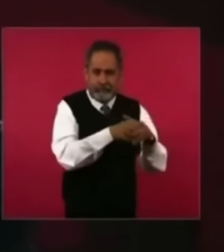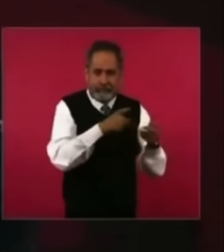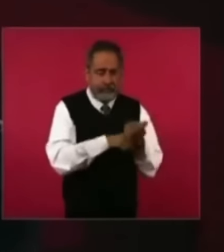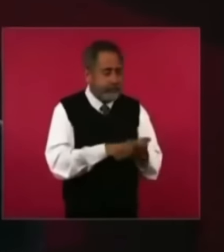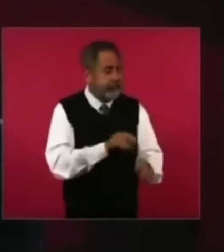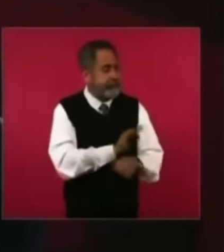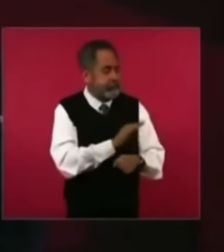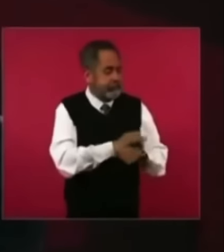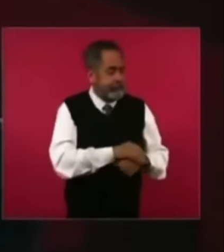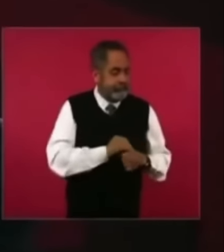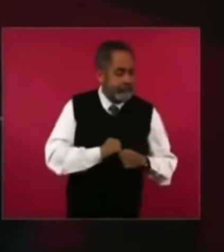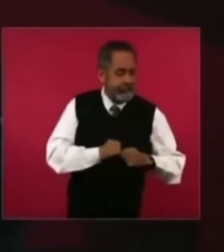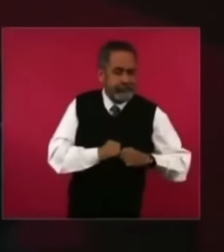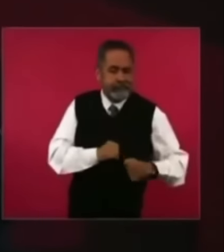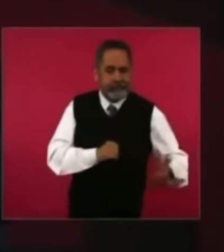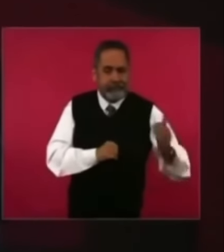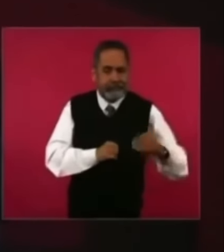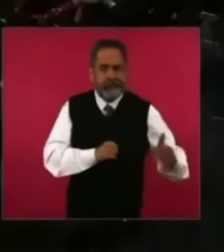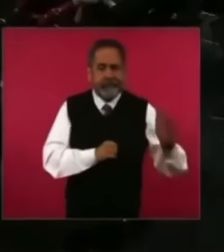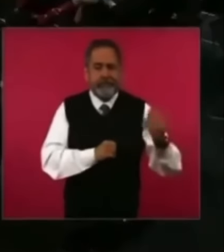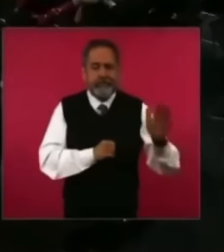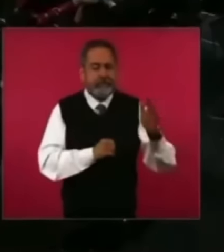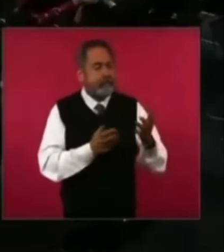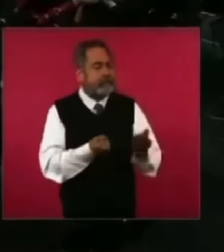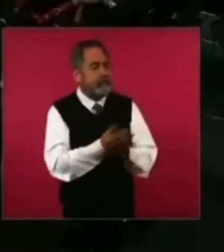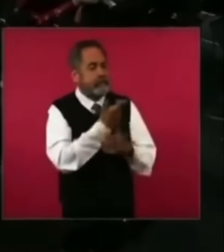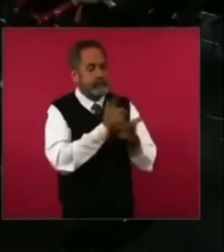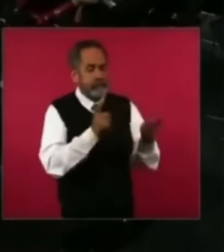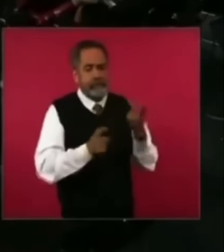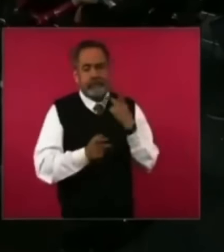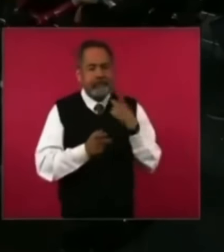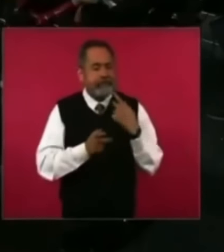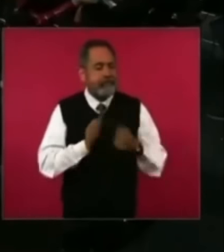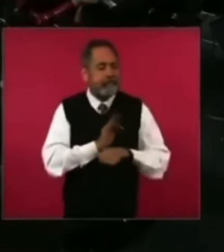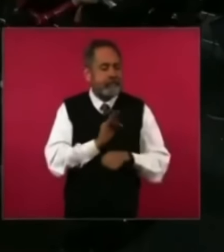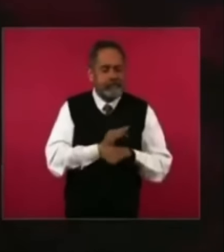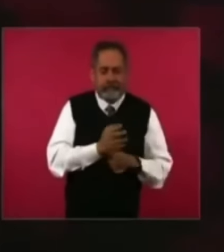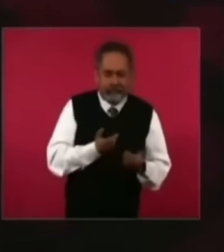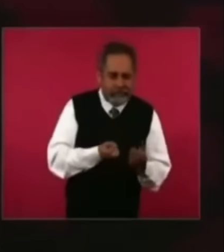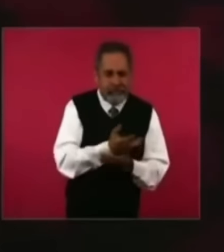crimen organizado y a delincuentes de cuello blanco.